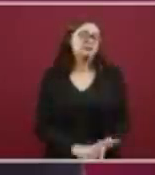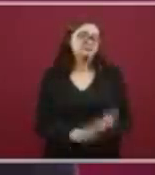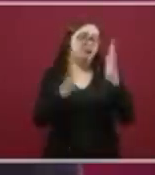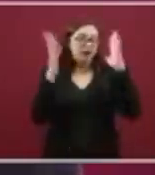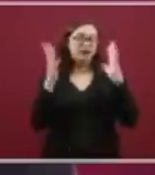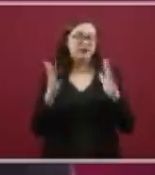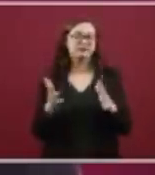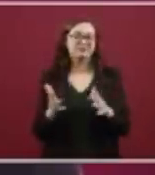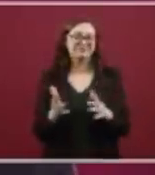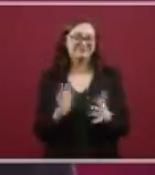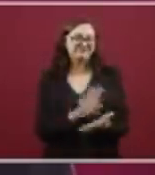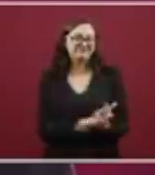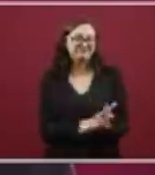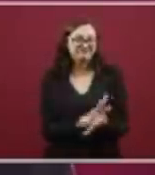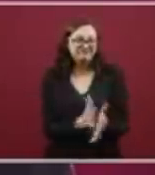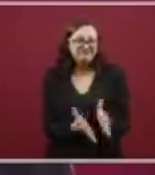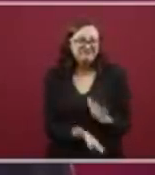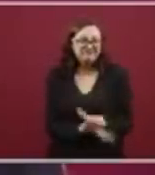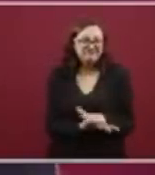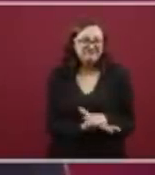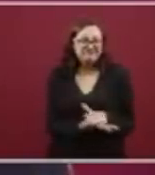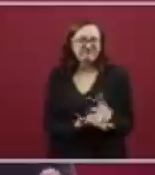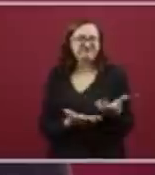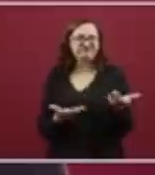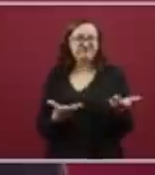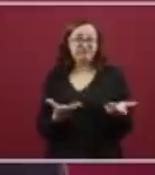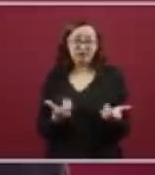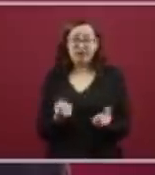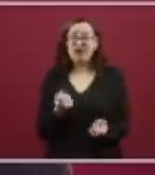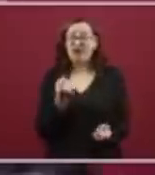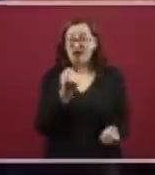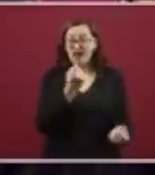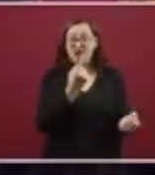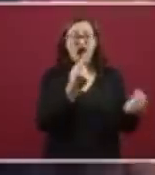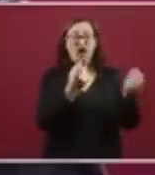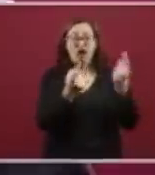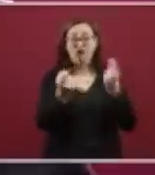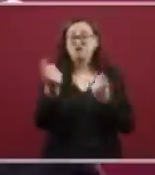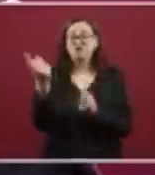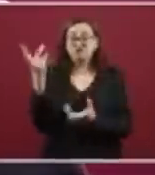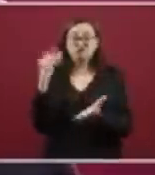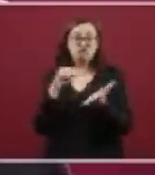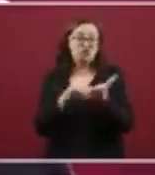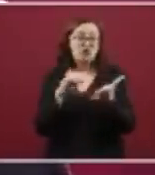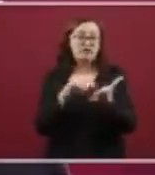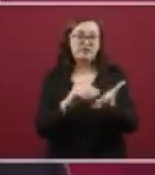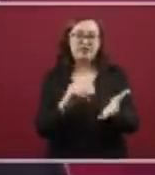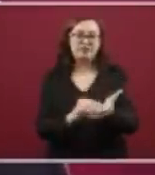había contubernio. Sigue habiendo, porque no podemos limpiar